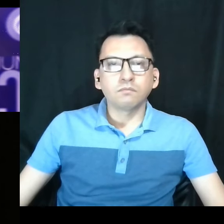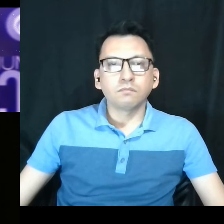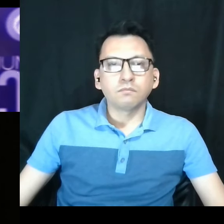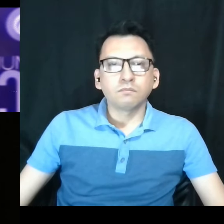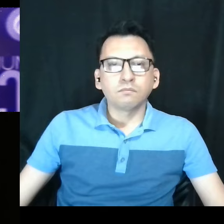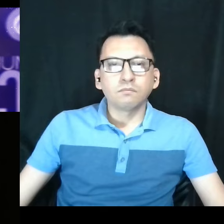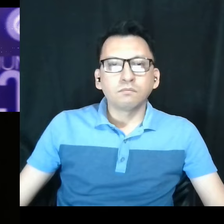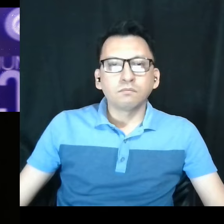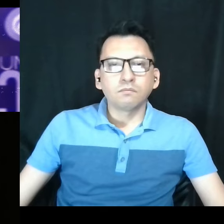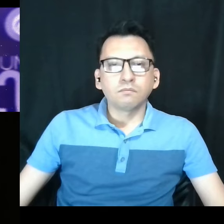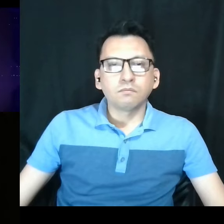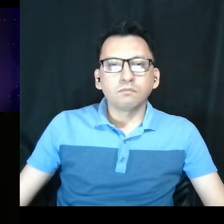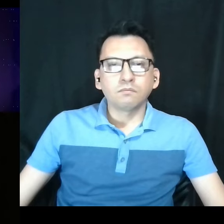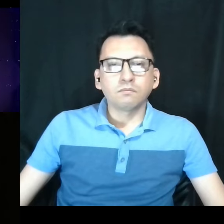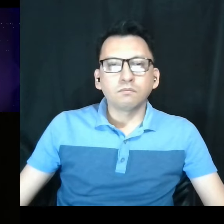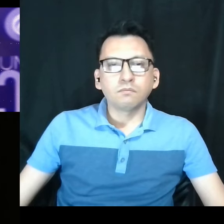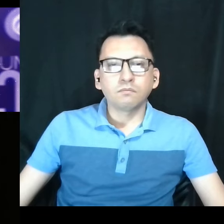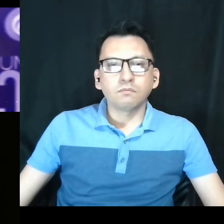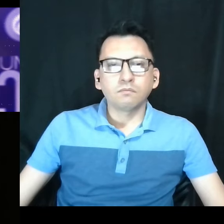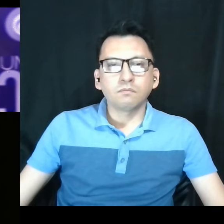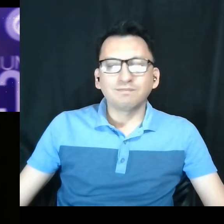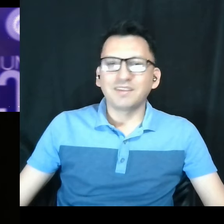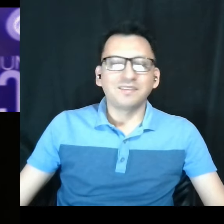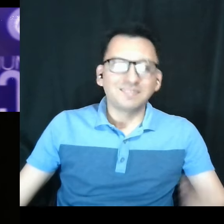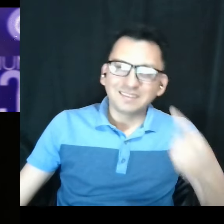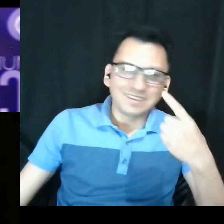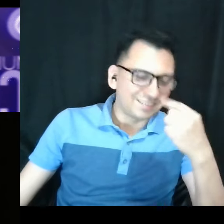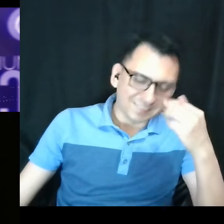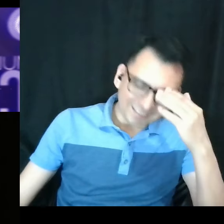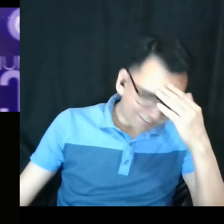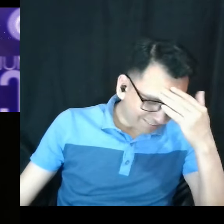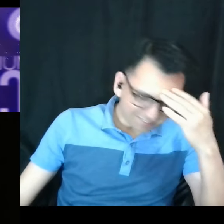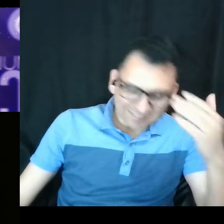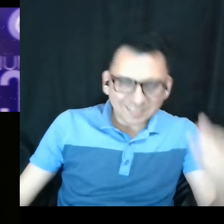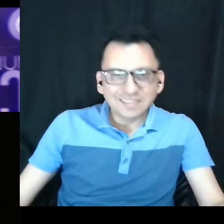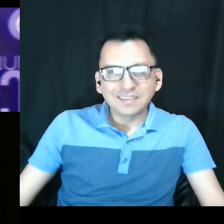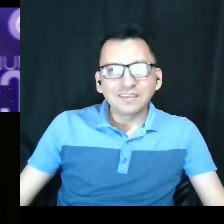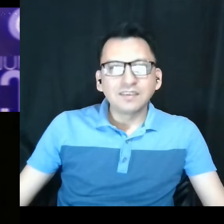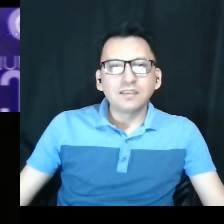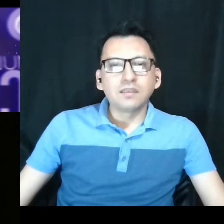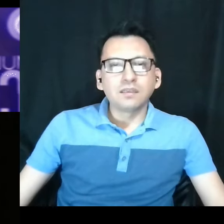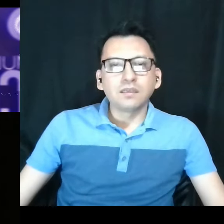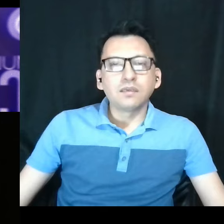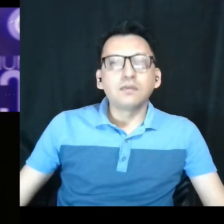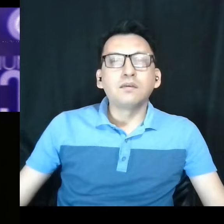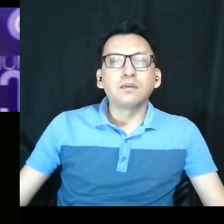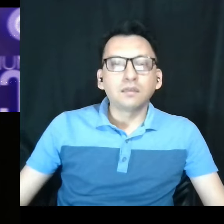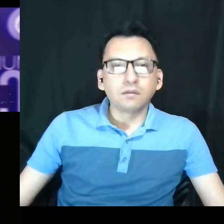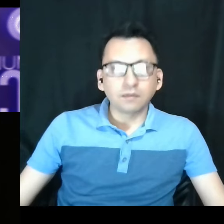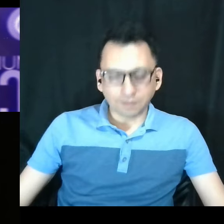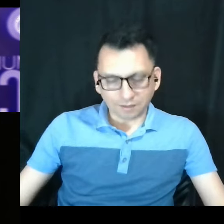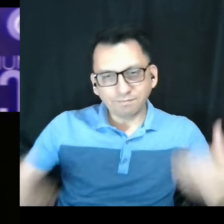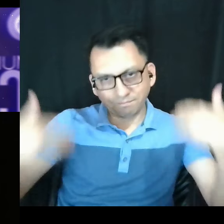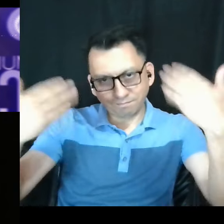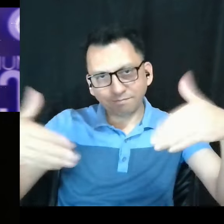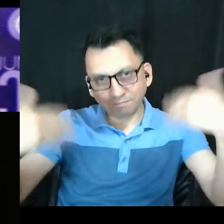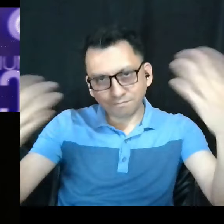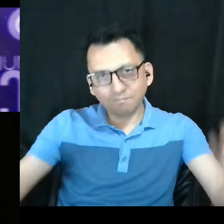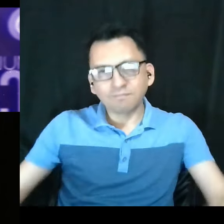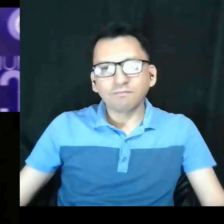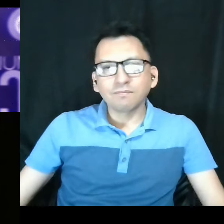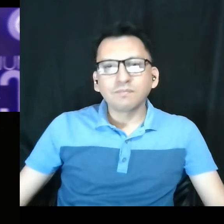una cena con el presidente del Pri con tres una cena es suficiente para que ella tuviera que haber renunciado tenía que haber sido un escándalo pero hubo un cerco